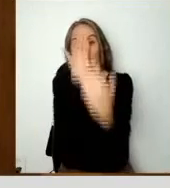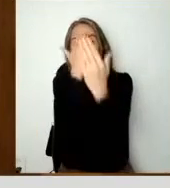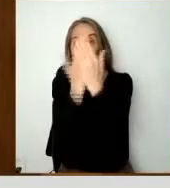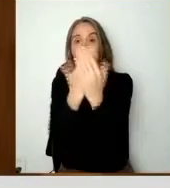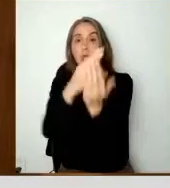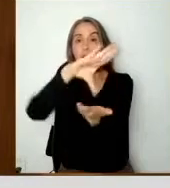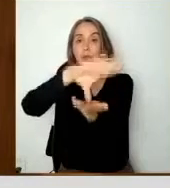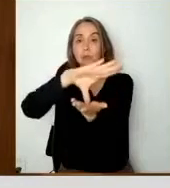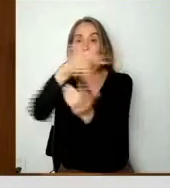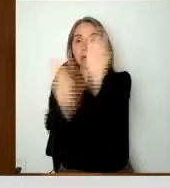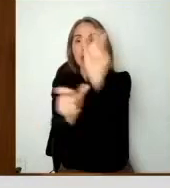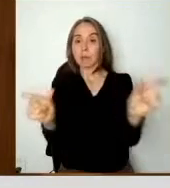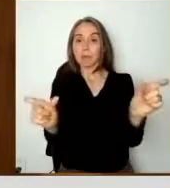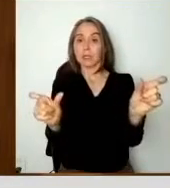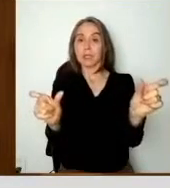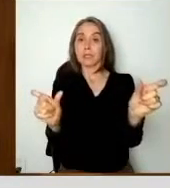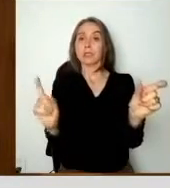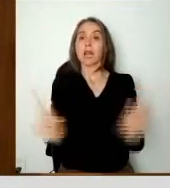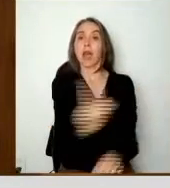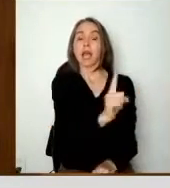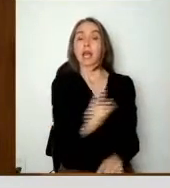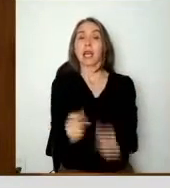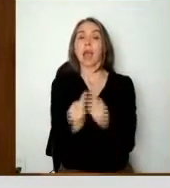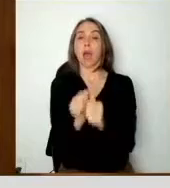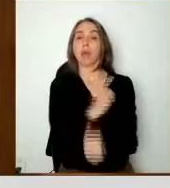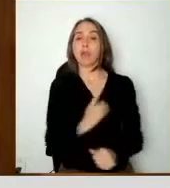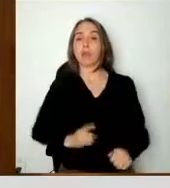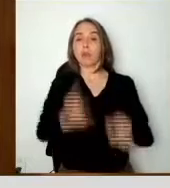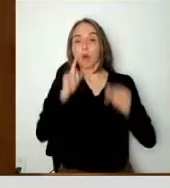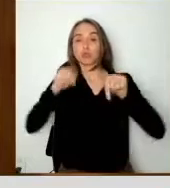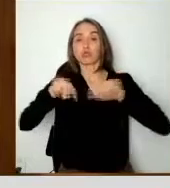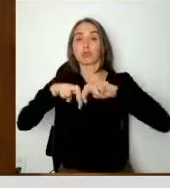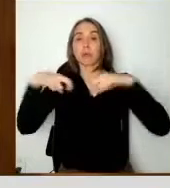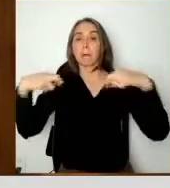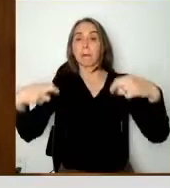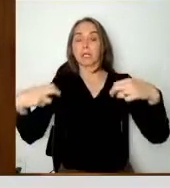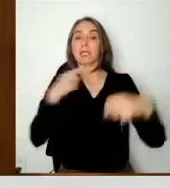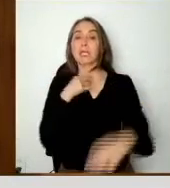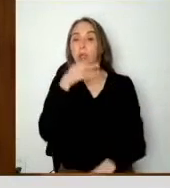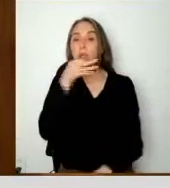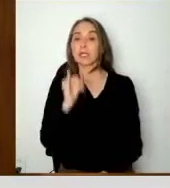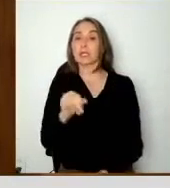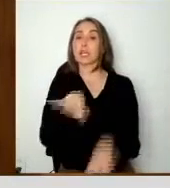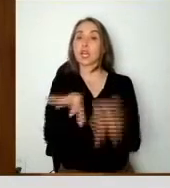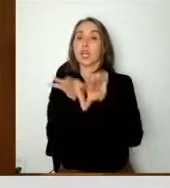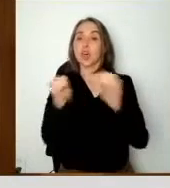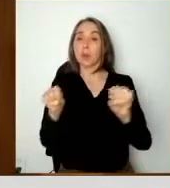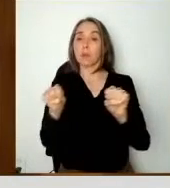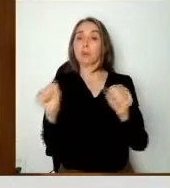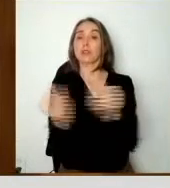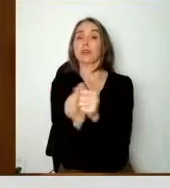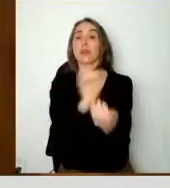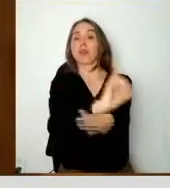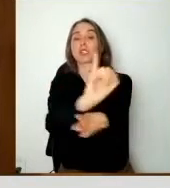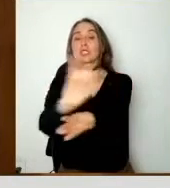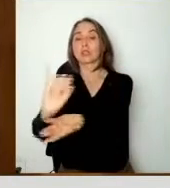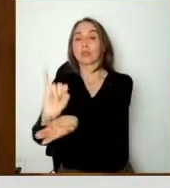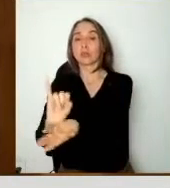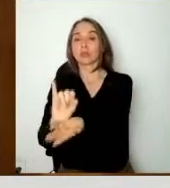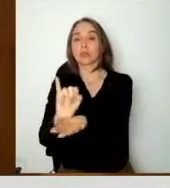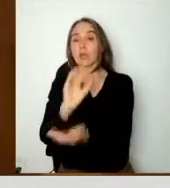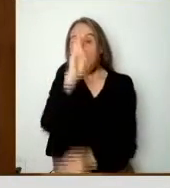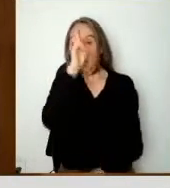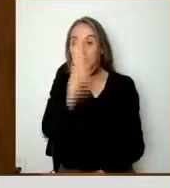a cada uno de mis colegas presentes, quiero reafirmar nuestro compromiso con las instituciones y nuestro respeto y